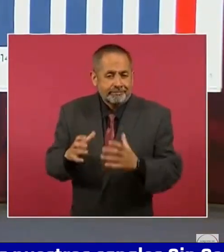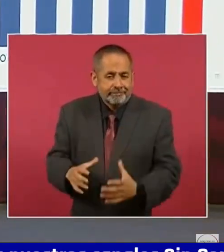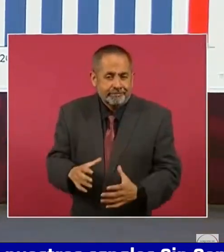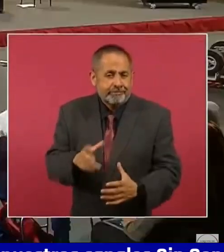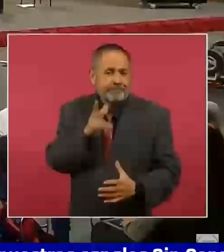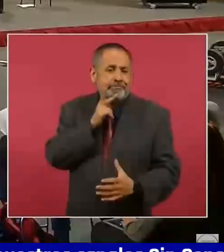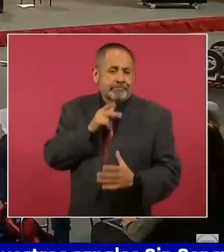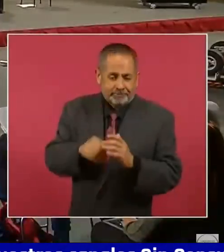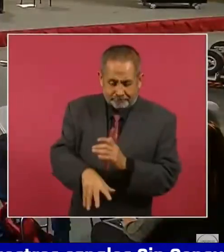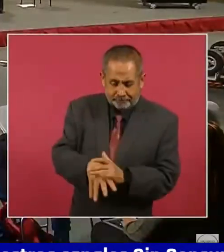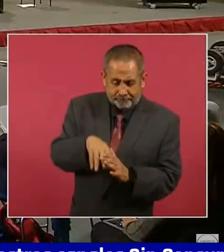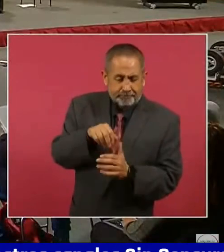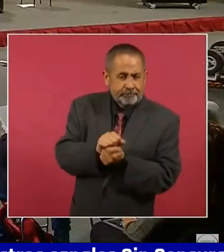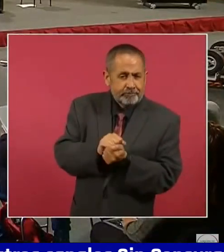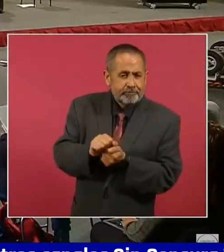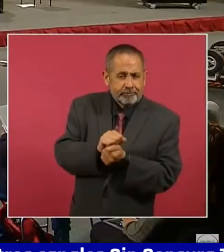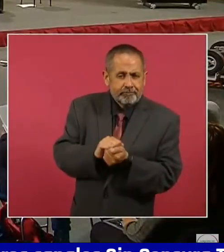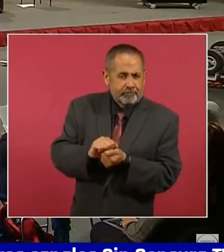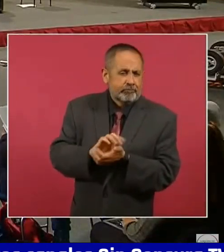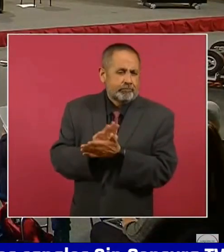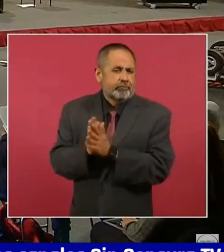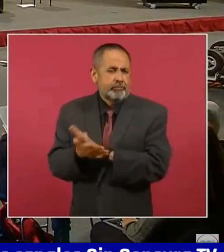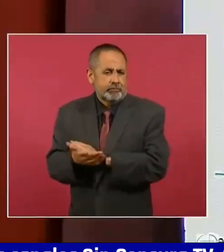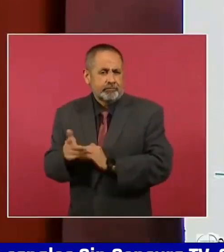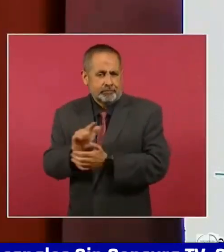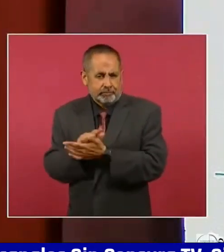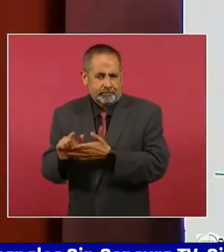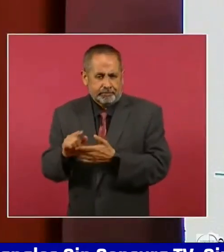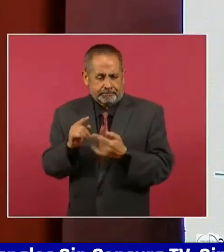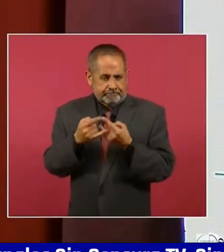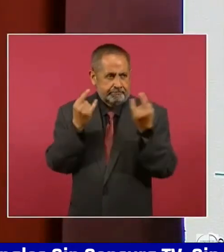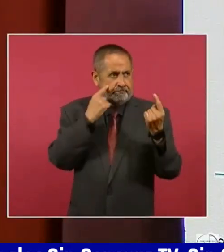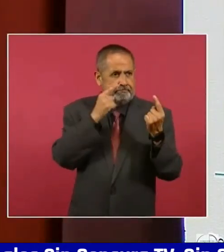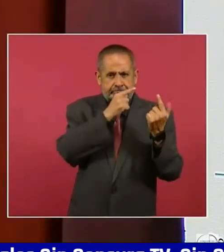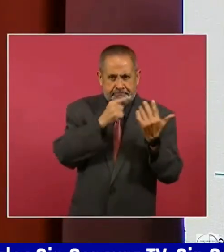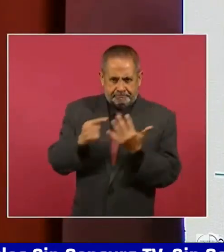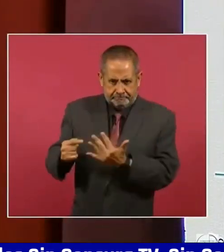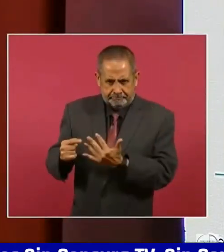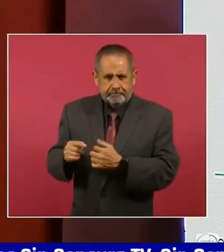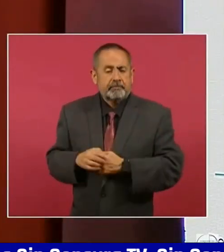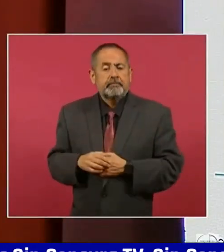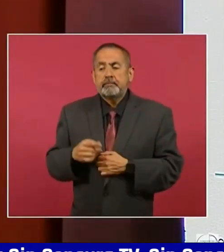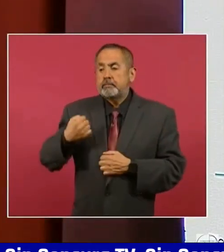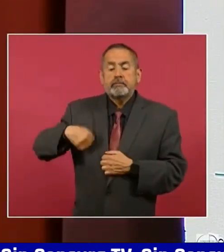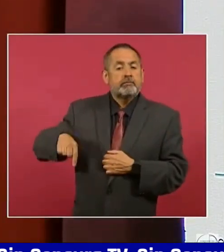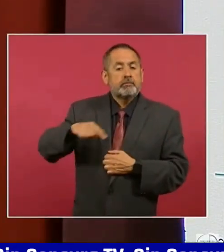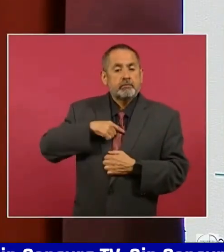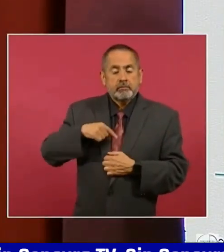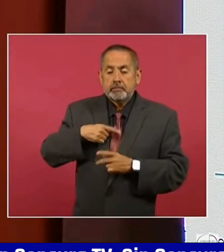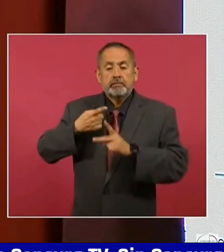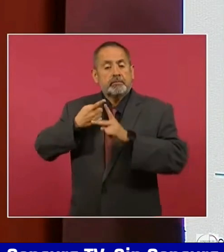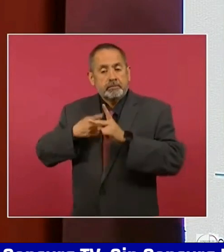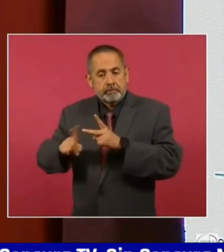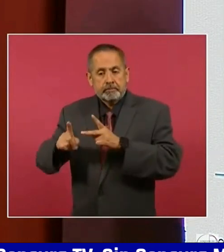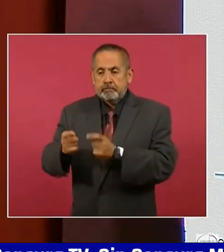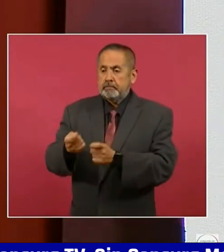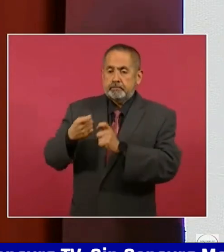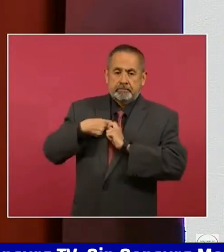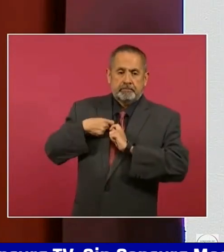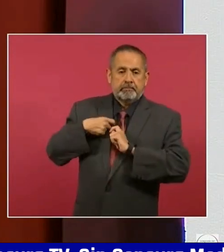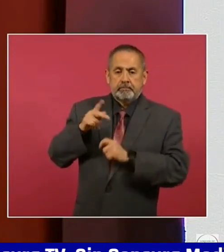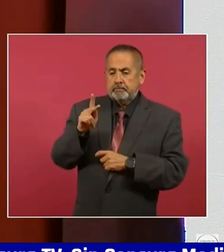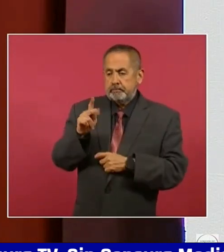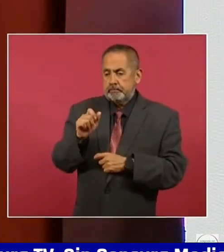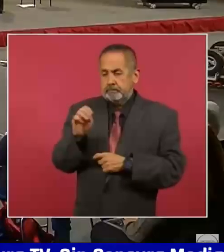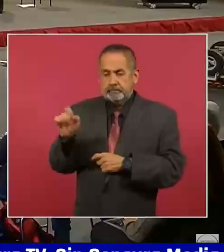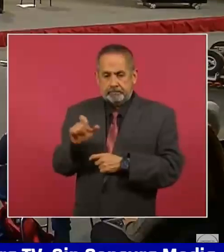el comportamiento del proceso del crudo histórico. Y hasta que nosotros recibimos petróleos mexicanos. La que